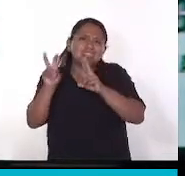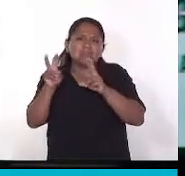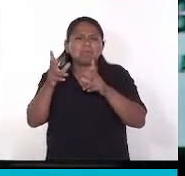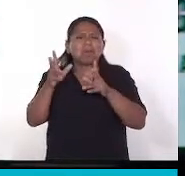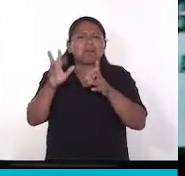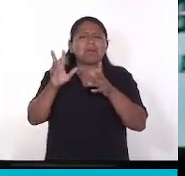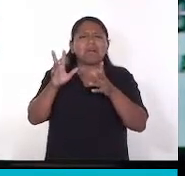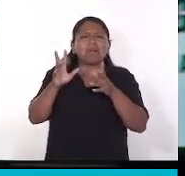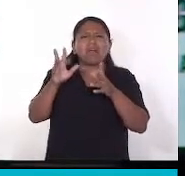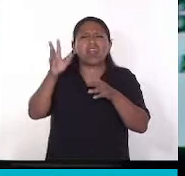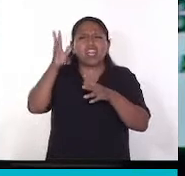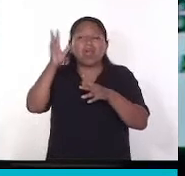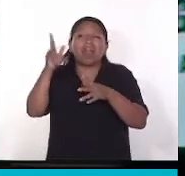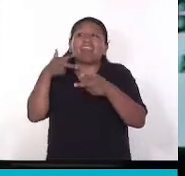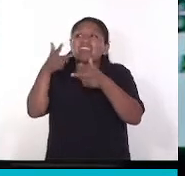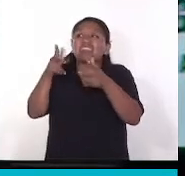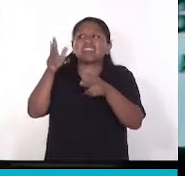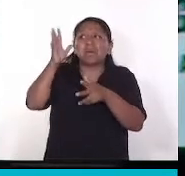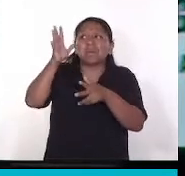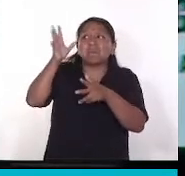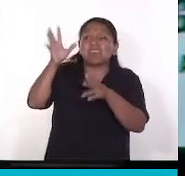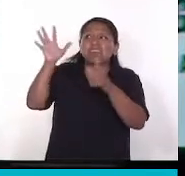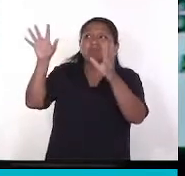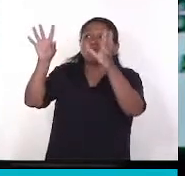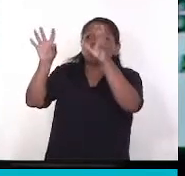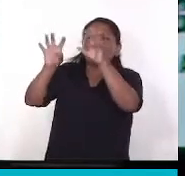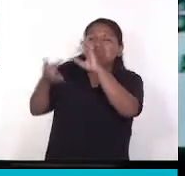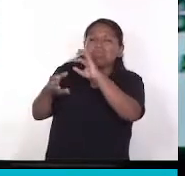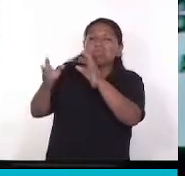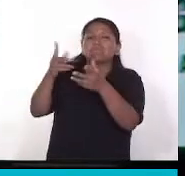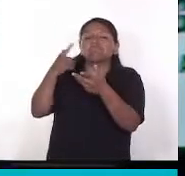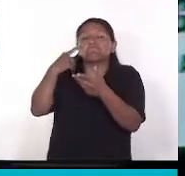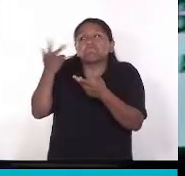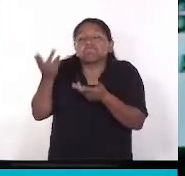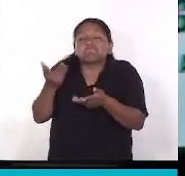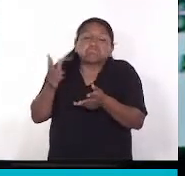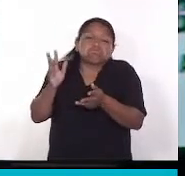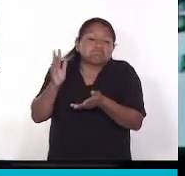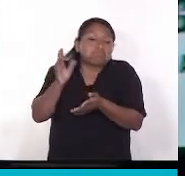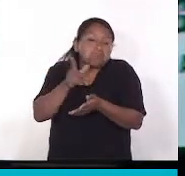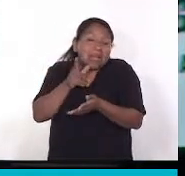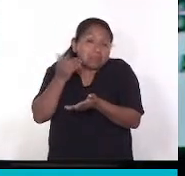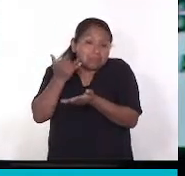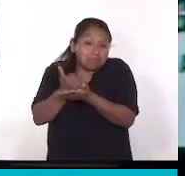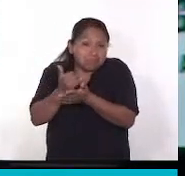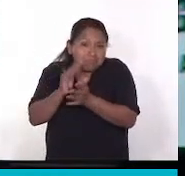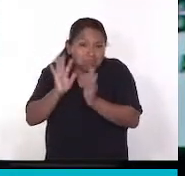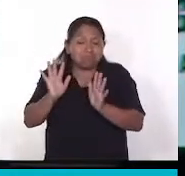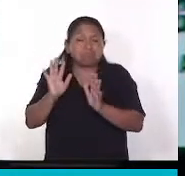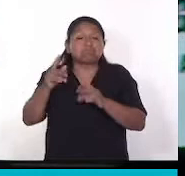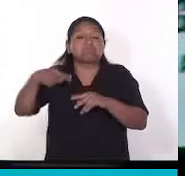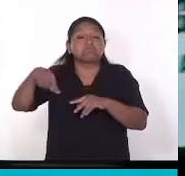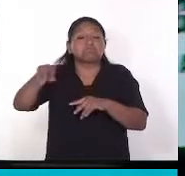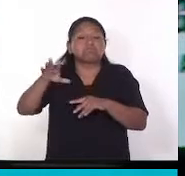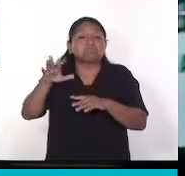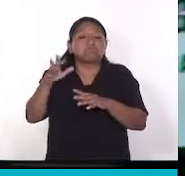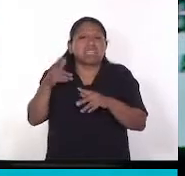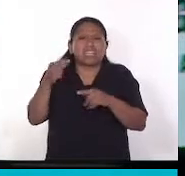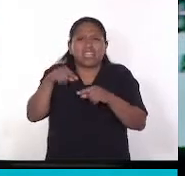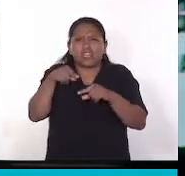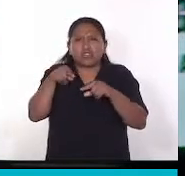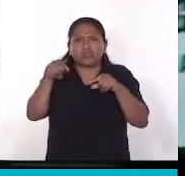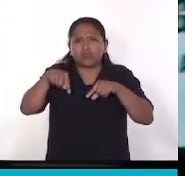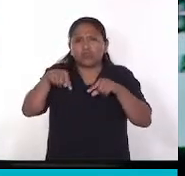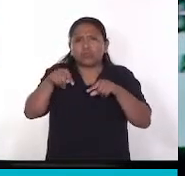ruptura de unos vidrios, que nos parece un tema francamente relativamente menor, no pasa por esta